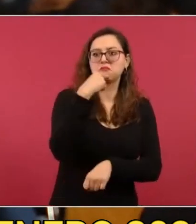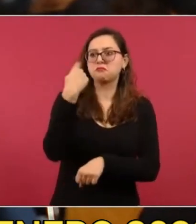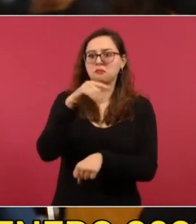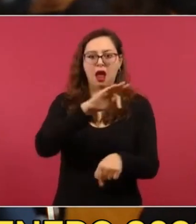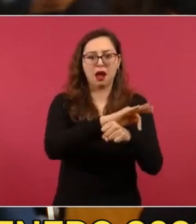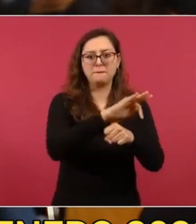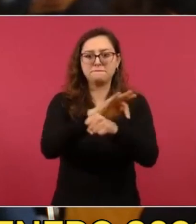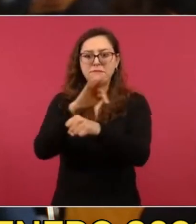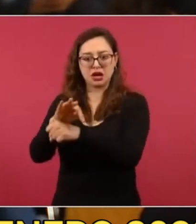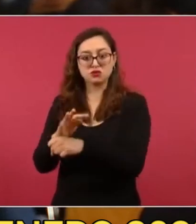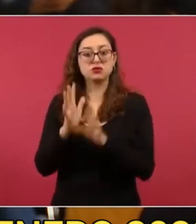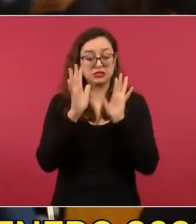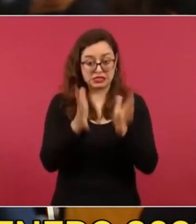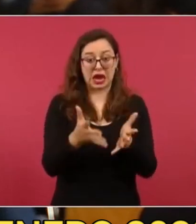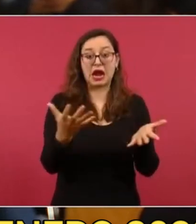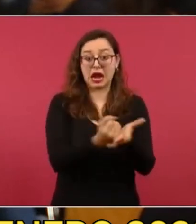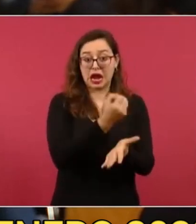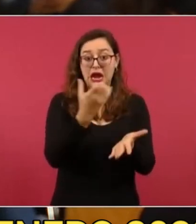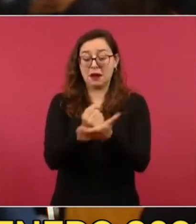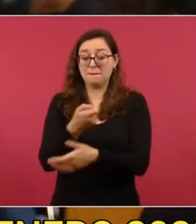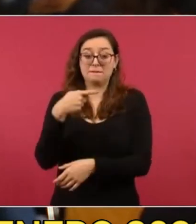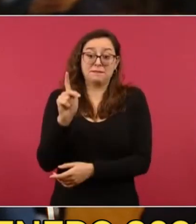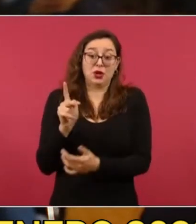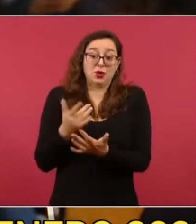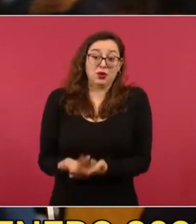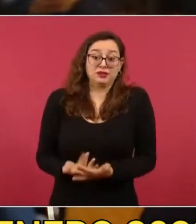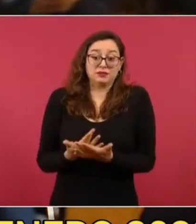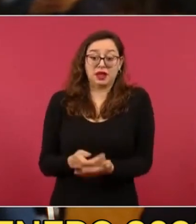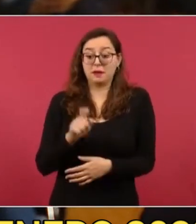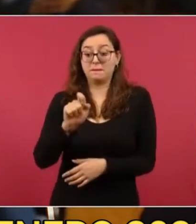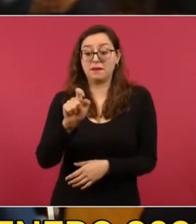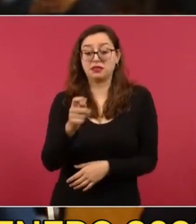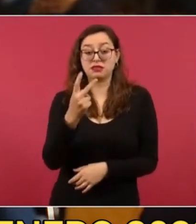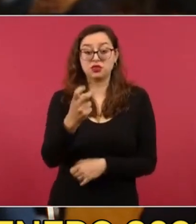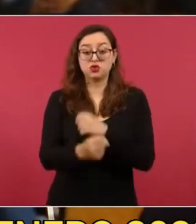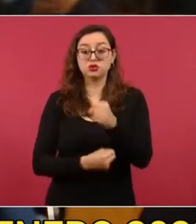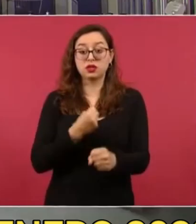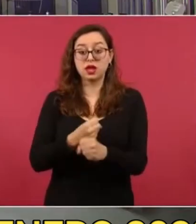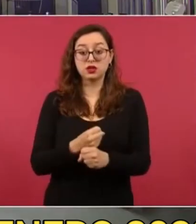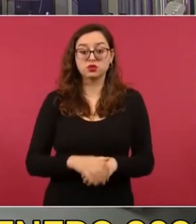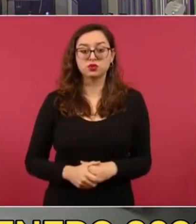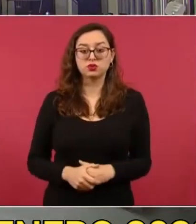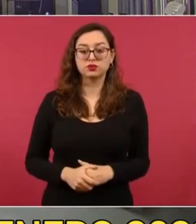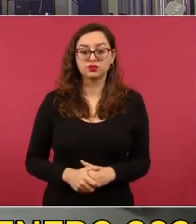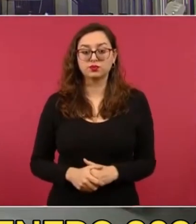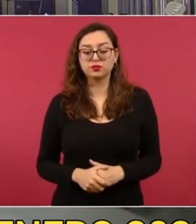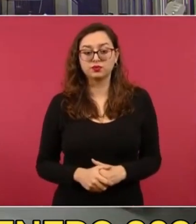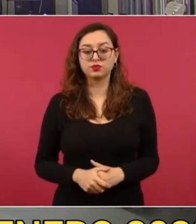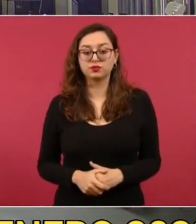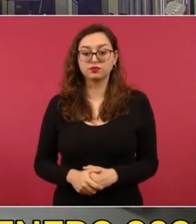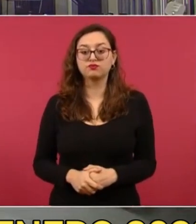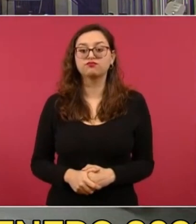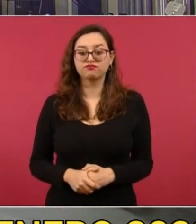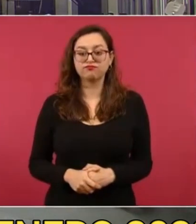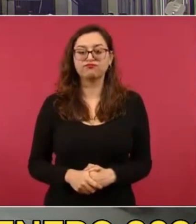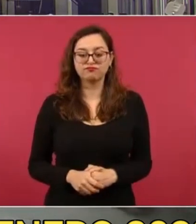pues ya son prácticamente 22 años luchando por esta situación. Bueno, entonces sí va a tener que ver